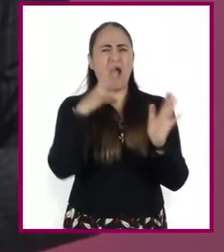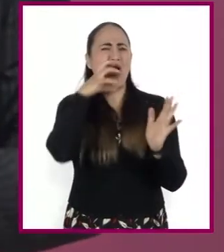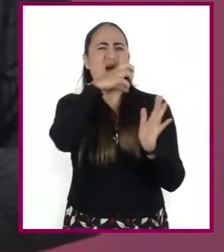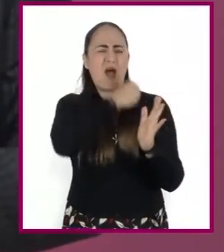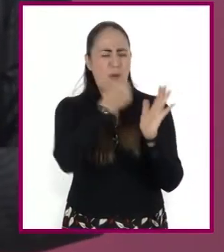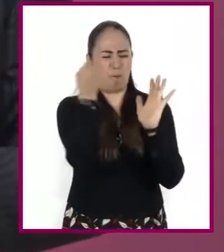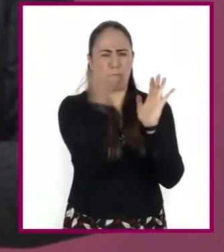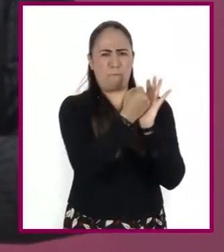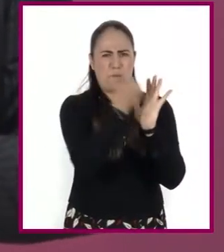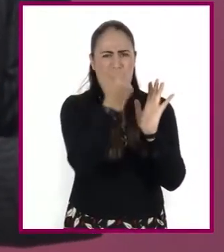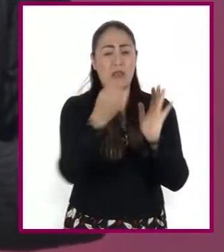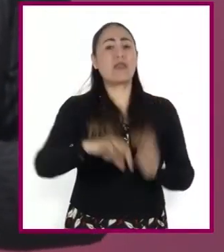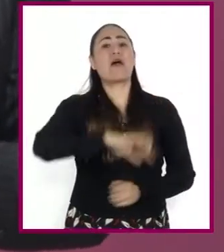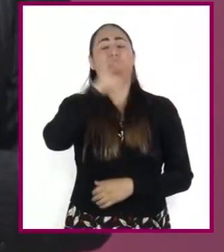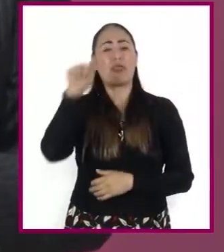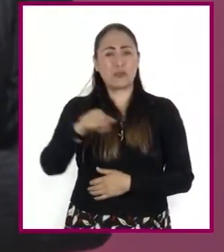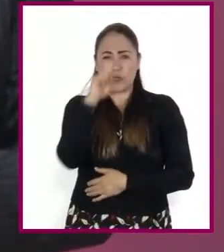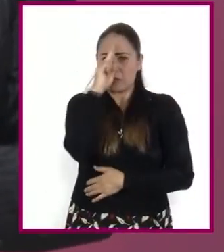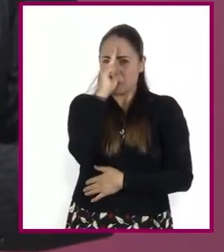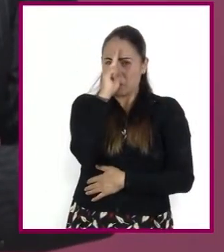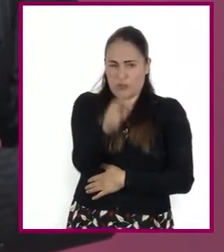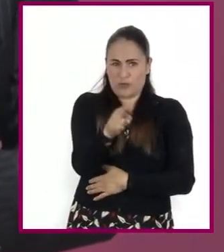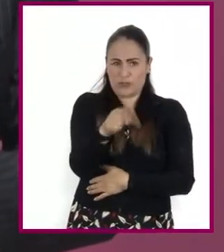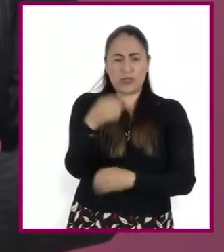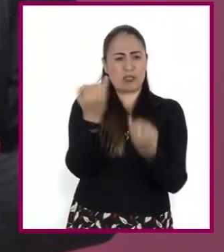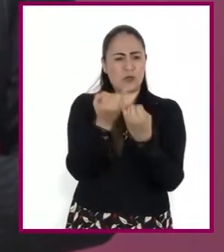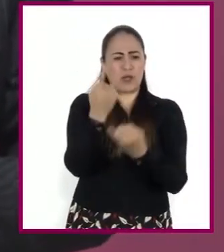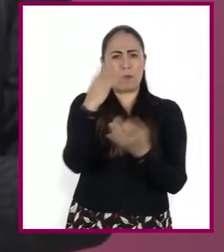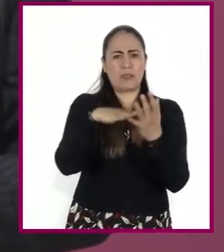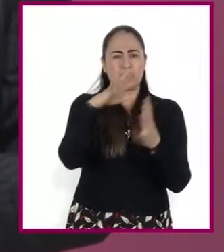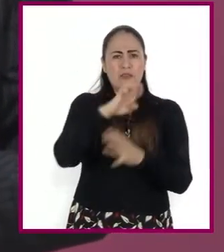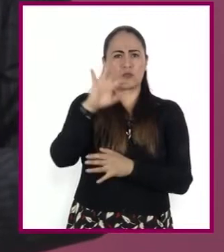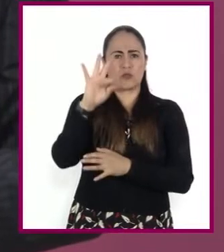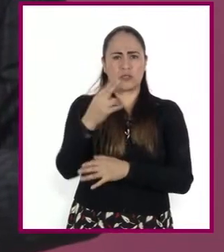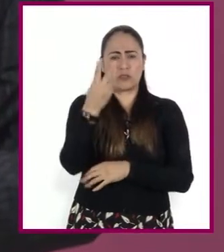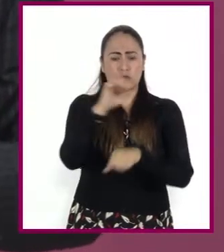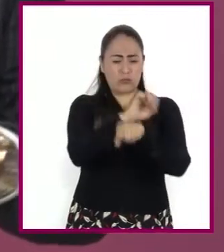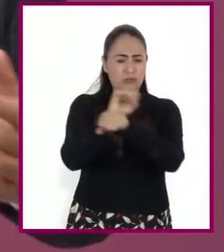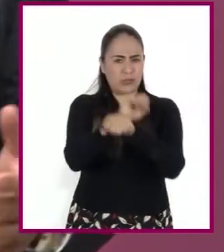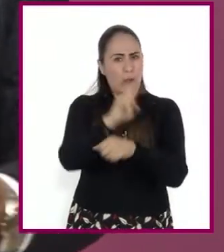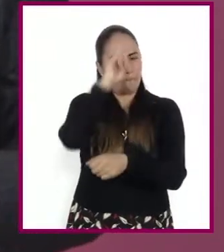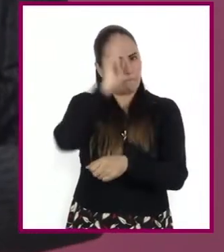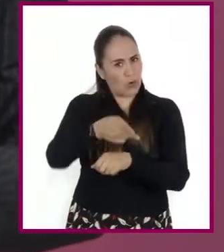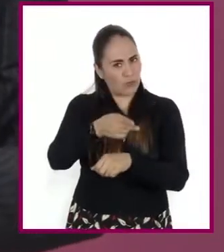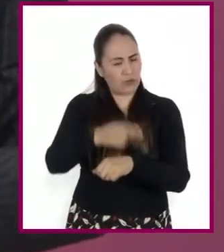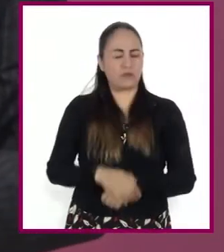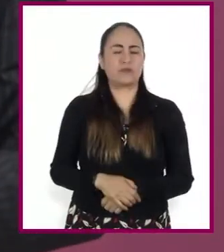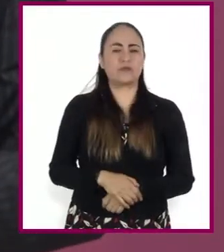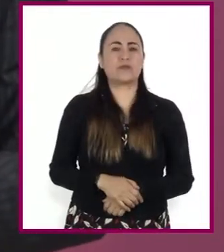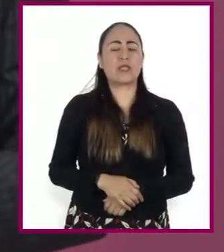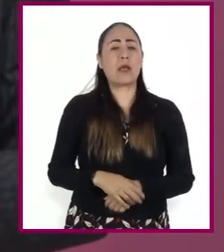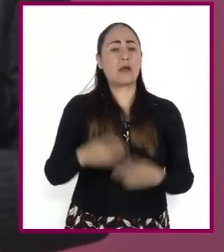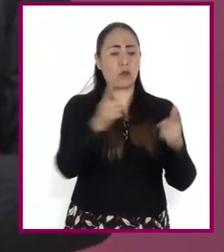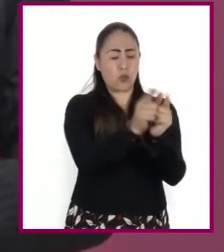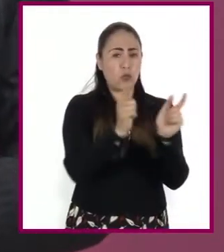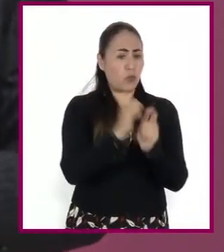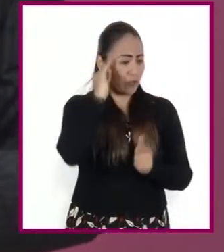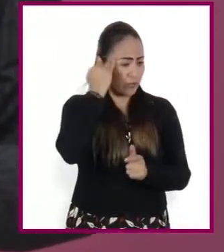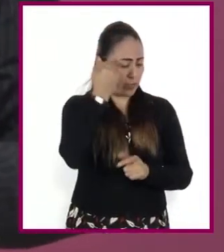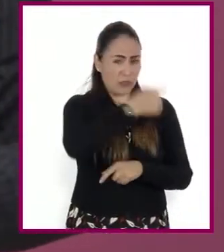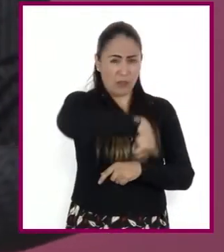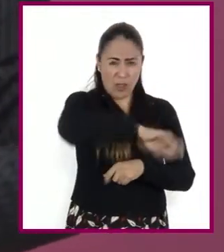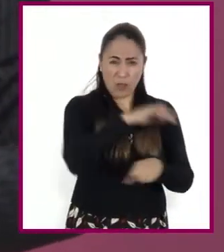realizó esta segunda Real Audiencia fueron las de crear poblados, templos, monasterios y colegios, así